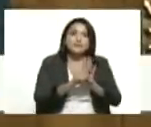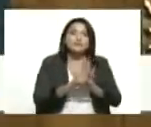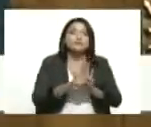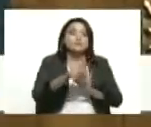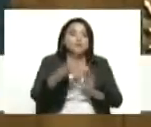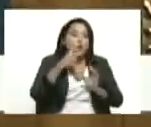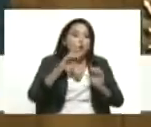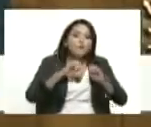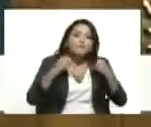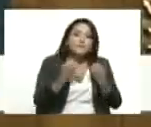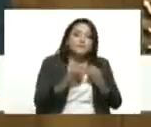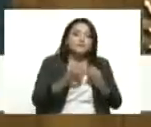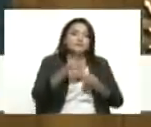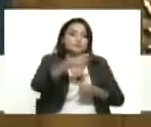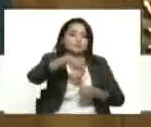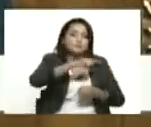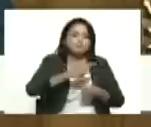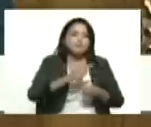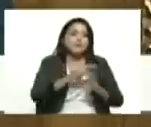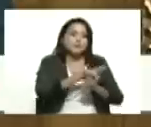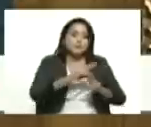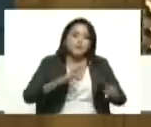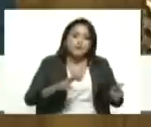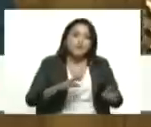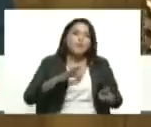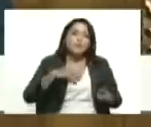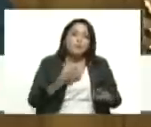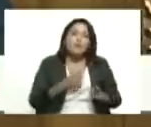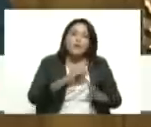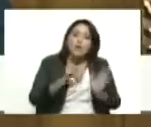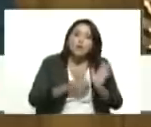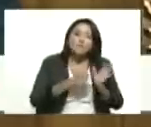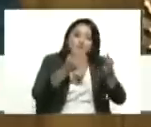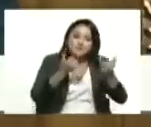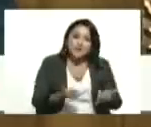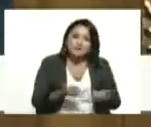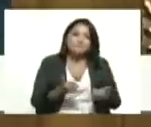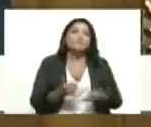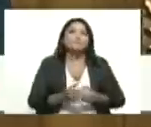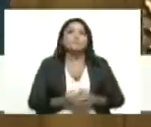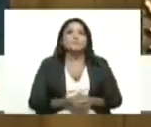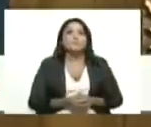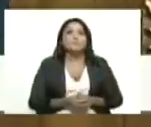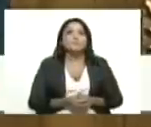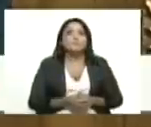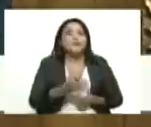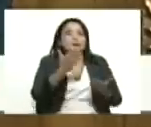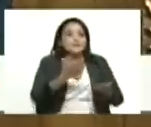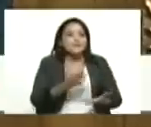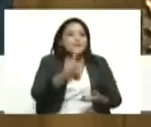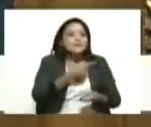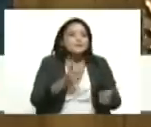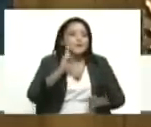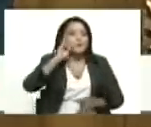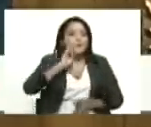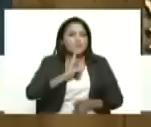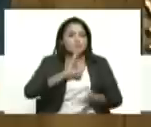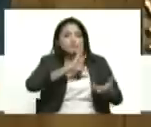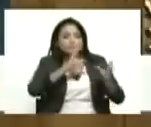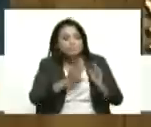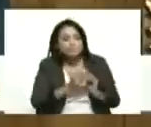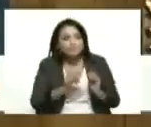de los puestos republicanos con el fin de que se cumpla inmediatamente. Simón Bolívar, fin de la